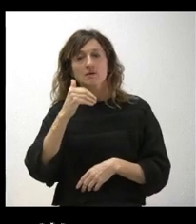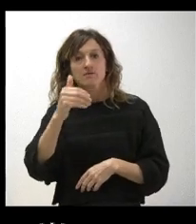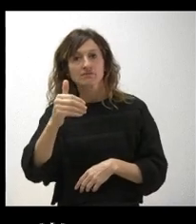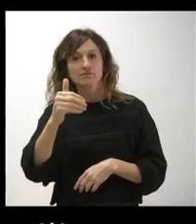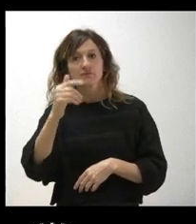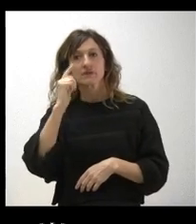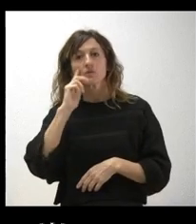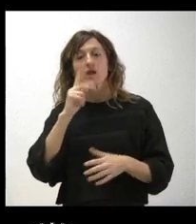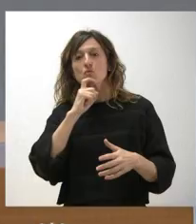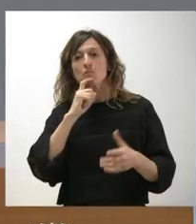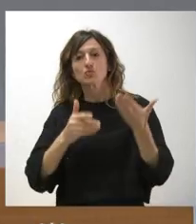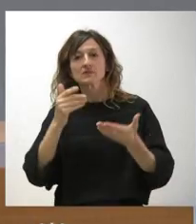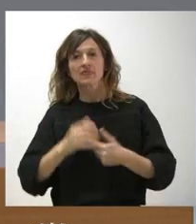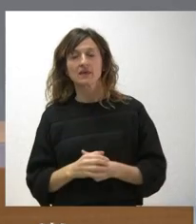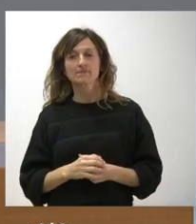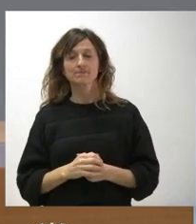justicia